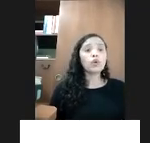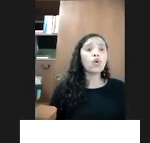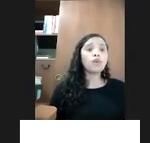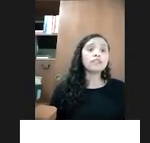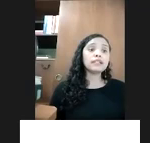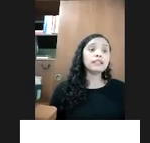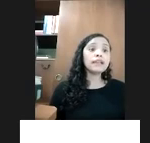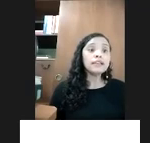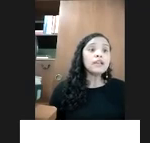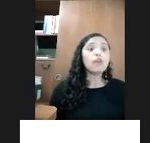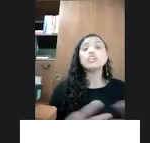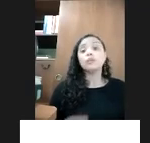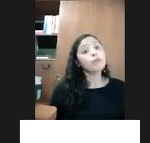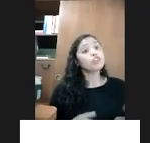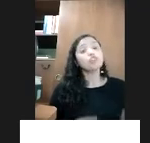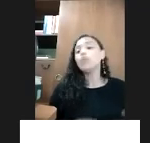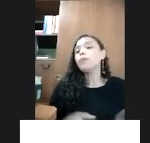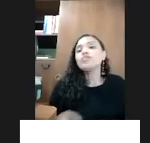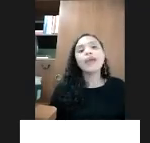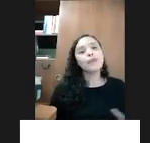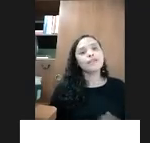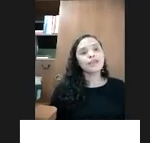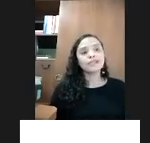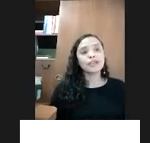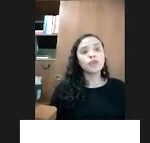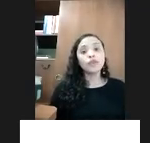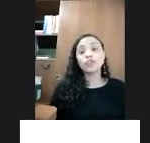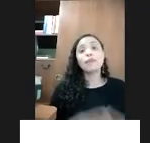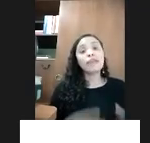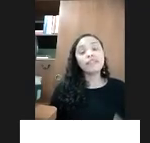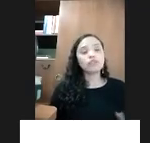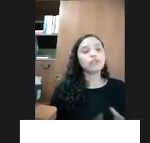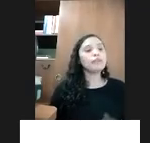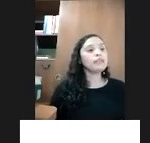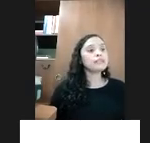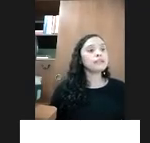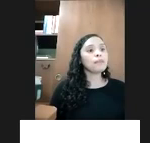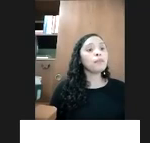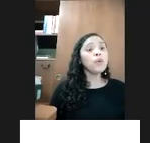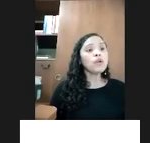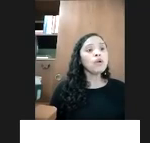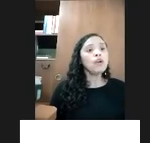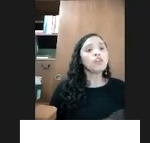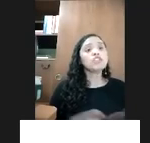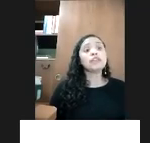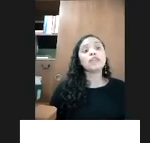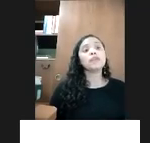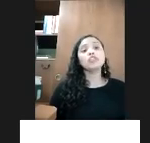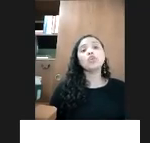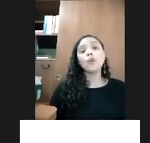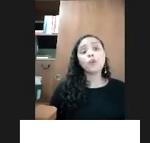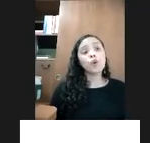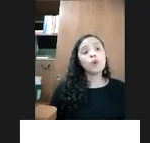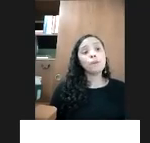adquirirlos con facilidad. 89% no posee póliza de salud, o sea, depende exclusivamente del sistema público.